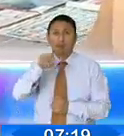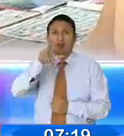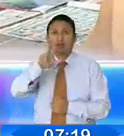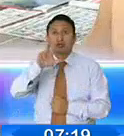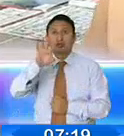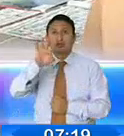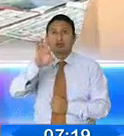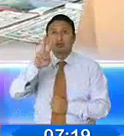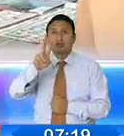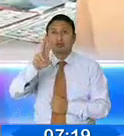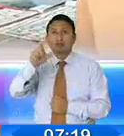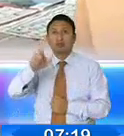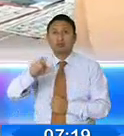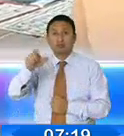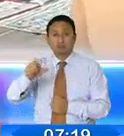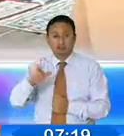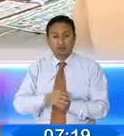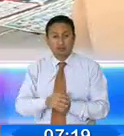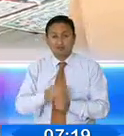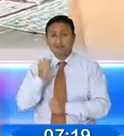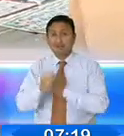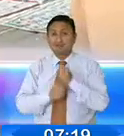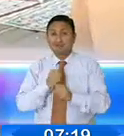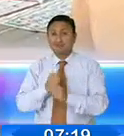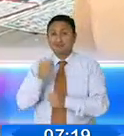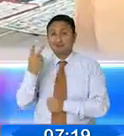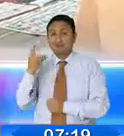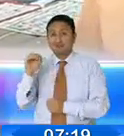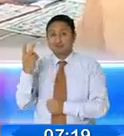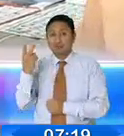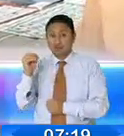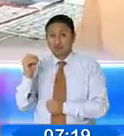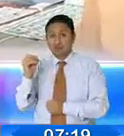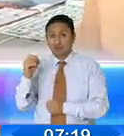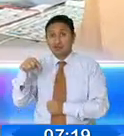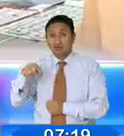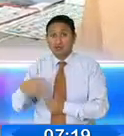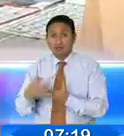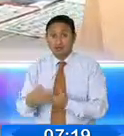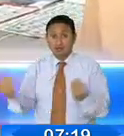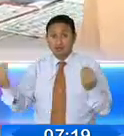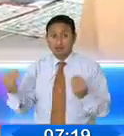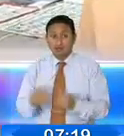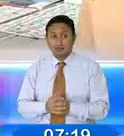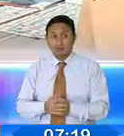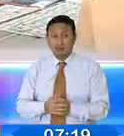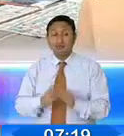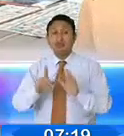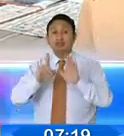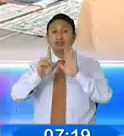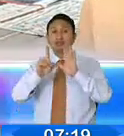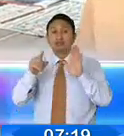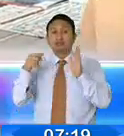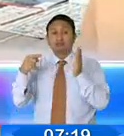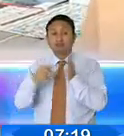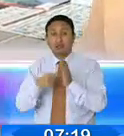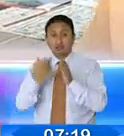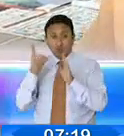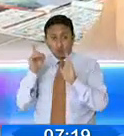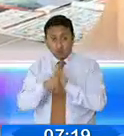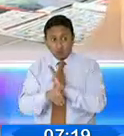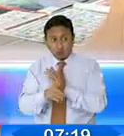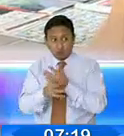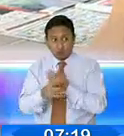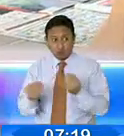1.392 personas, creo. Y en el año 2020 ya se desaparecen de más de 6.000 denuncias desaparecidas,